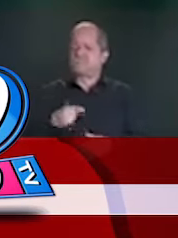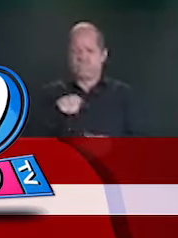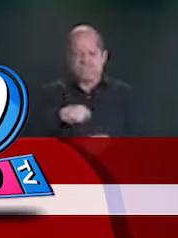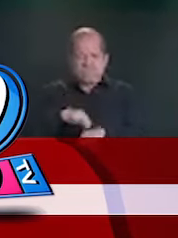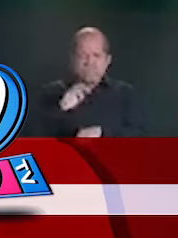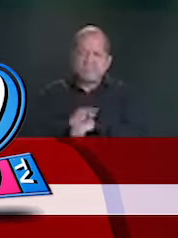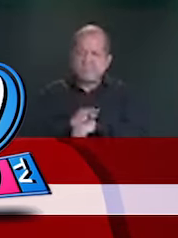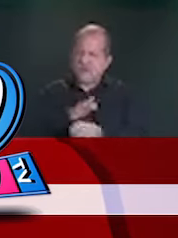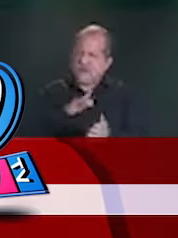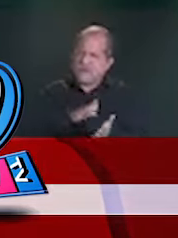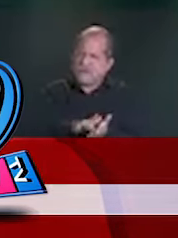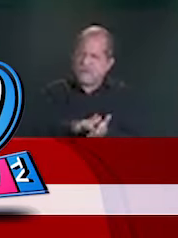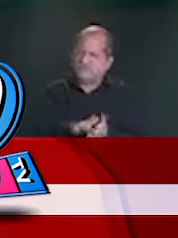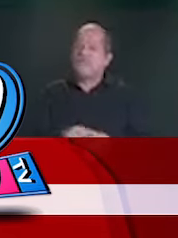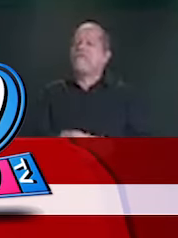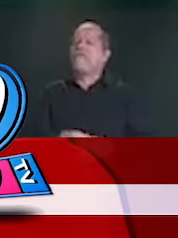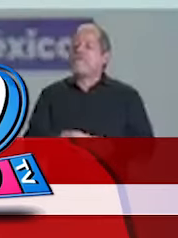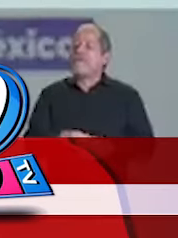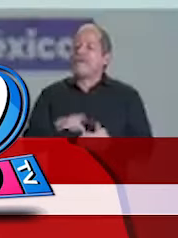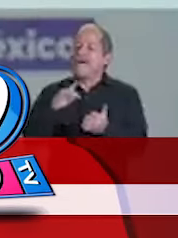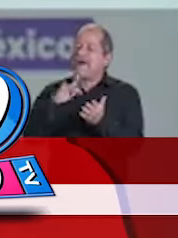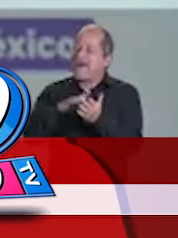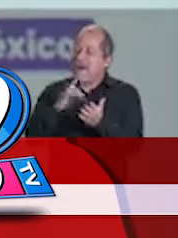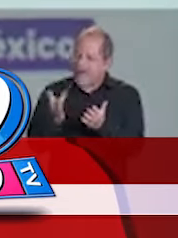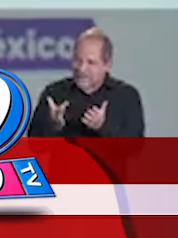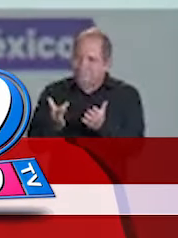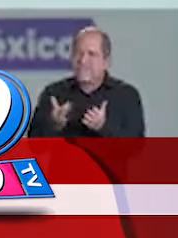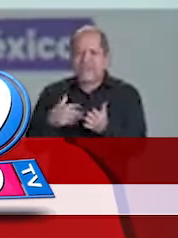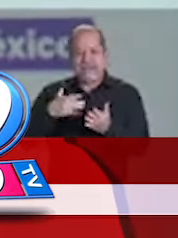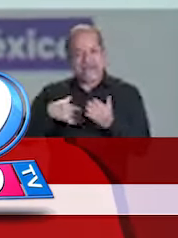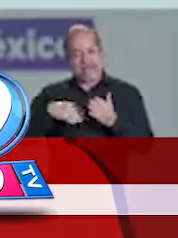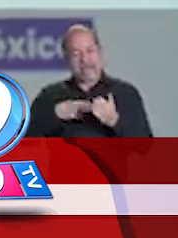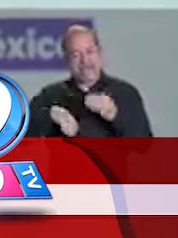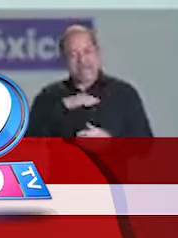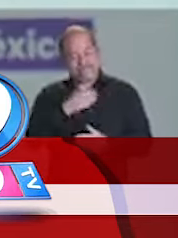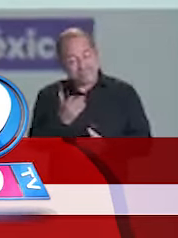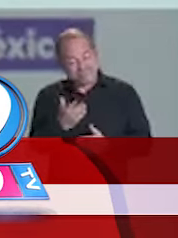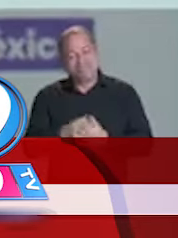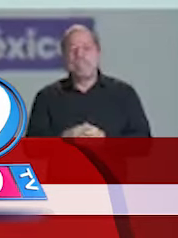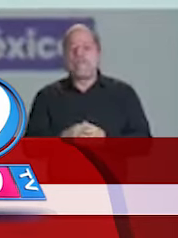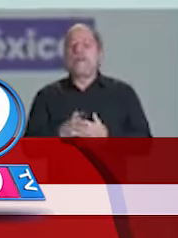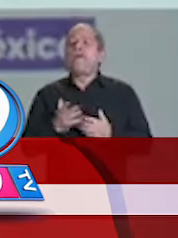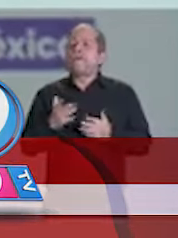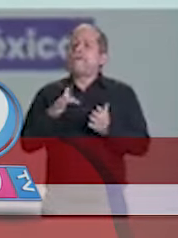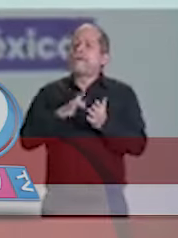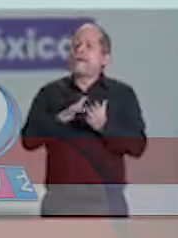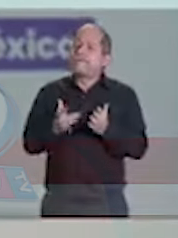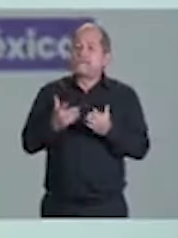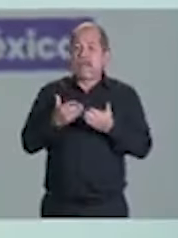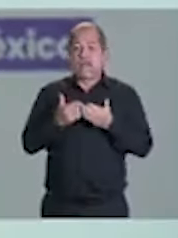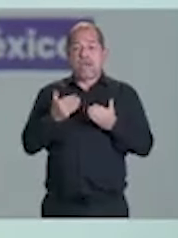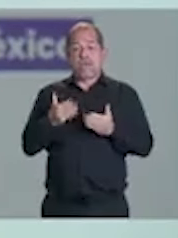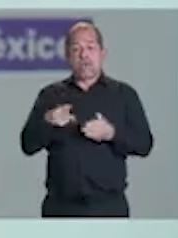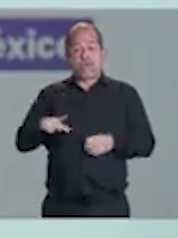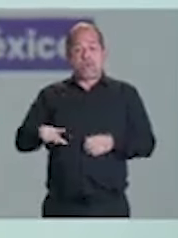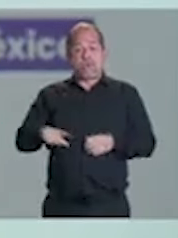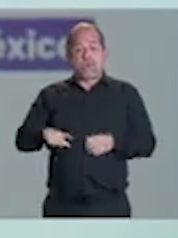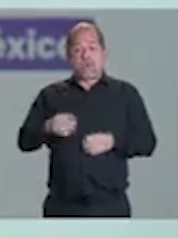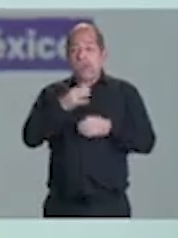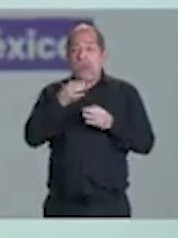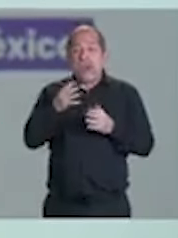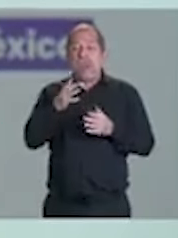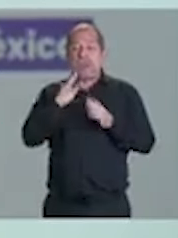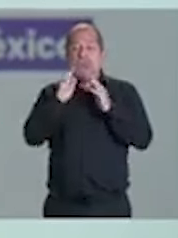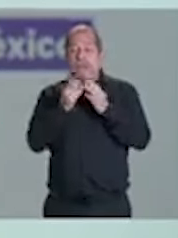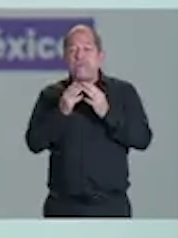Claudia Sheinbaum Pardo. Muchas gracias. El único narcogobierno que ha existido declarado es el de Felipe Calderón del PAN.